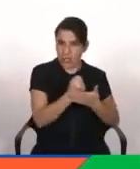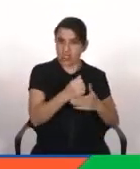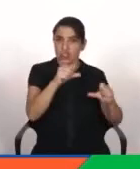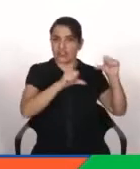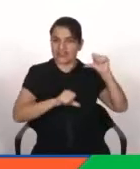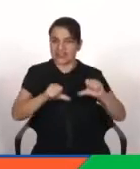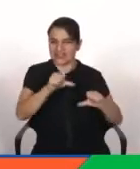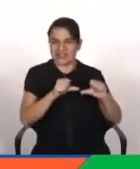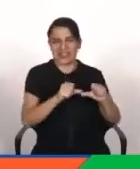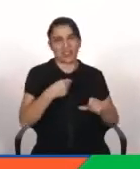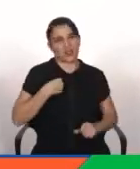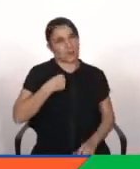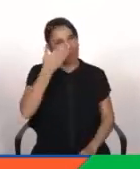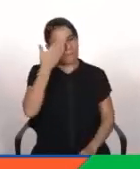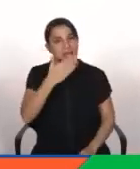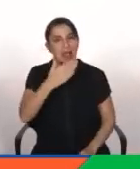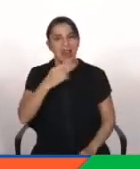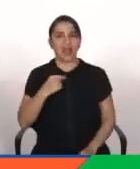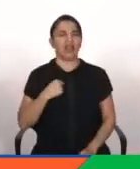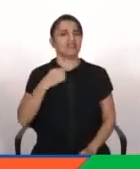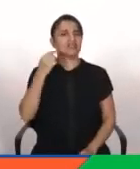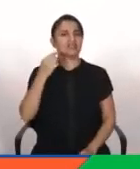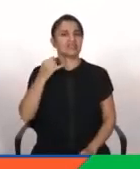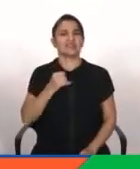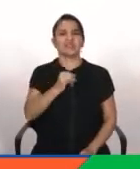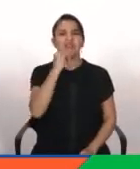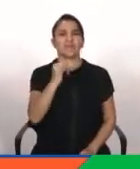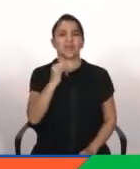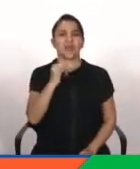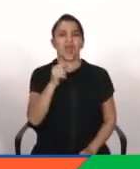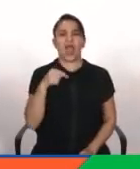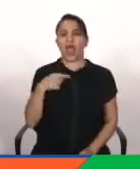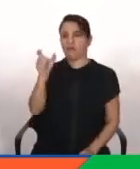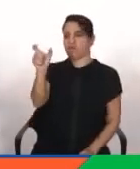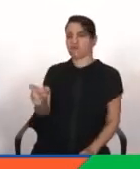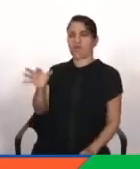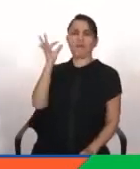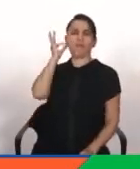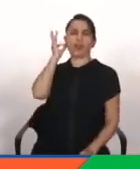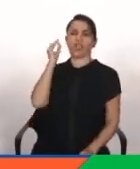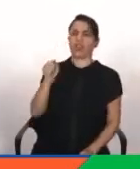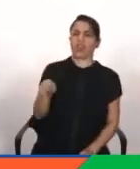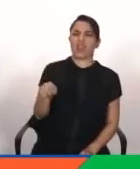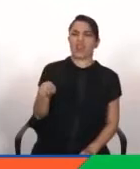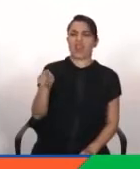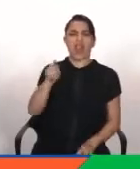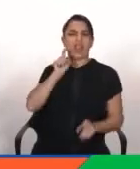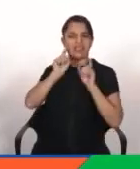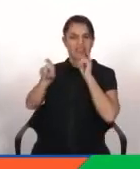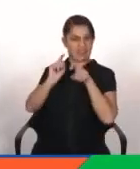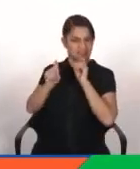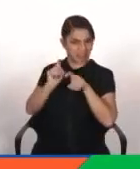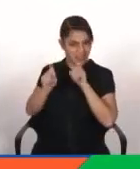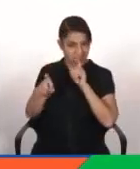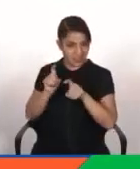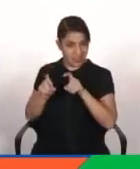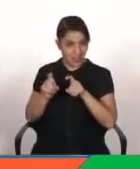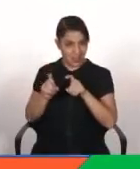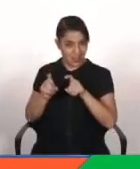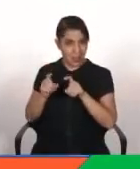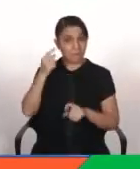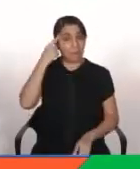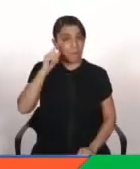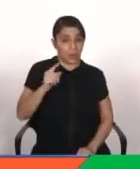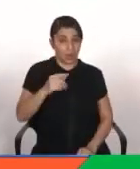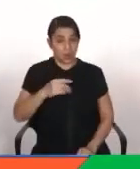en que siempre es a la mujer a la que se le cuestiona más lo que sabe y de lo que está hablando, siendo que es nuestra área de expertise. O sea, por